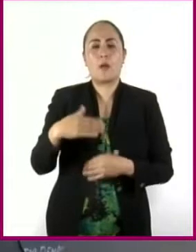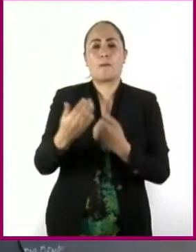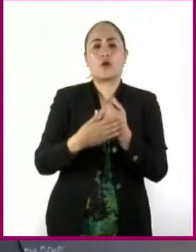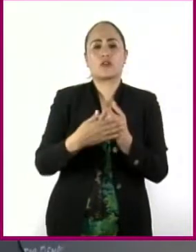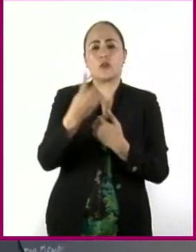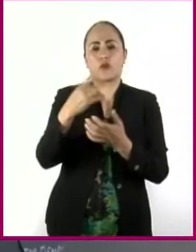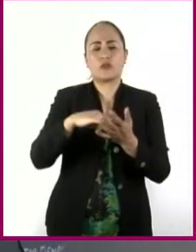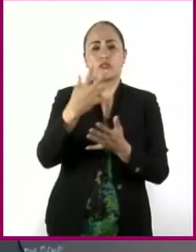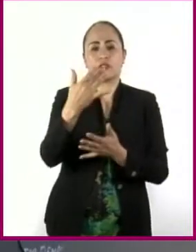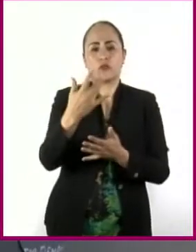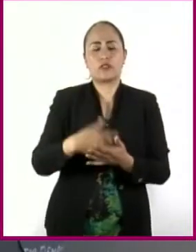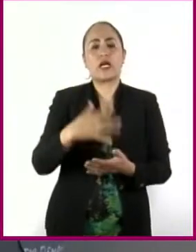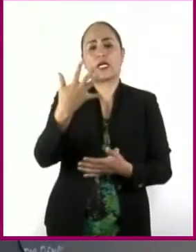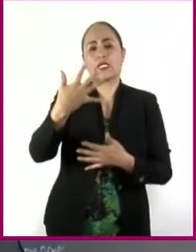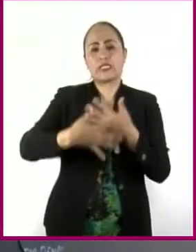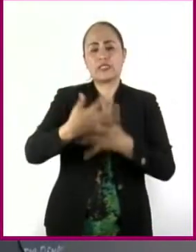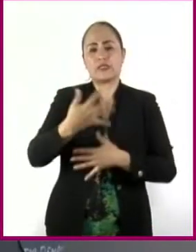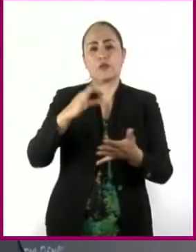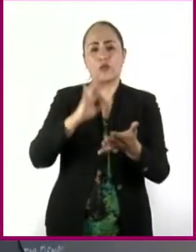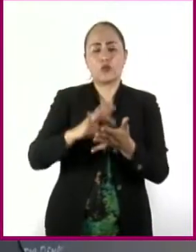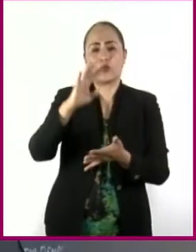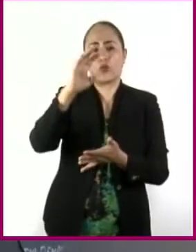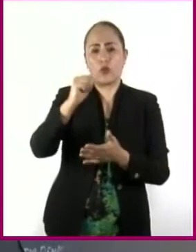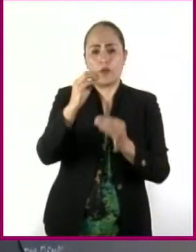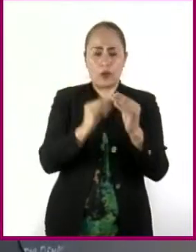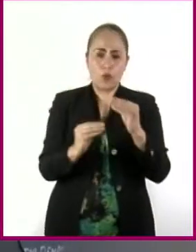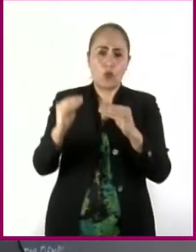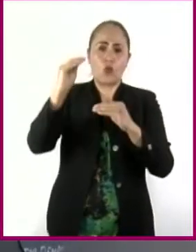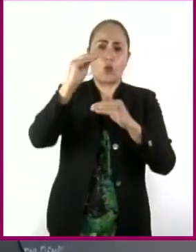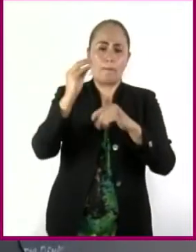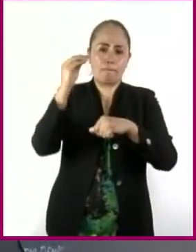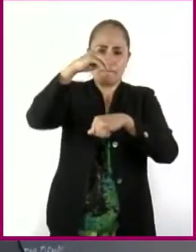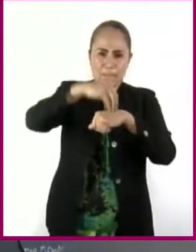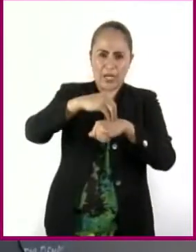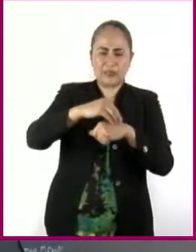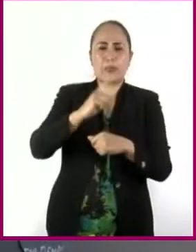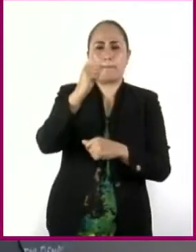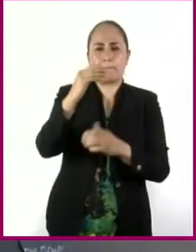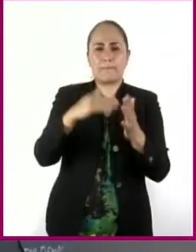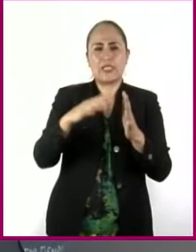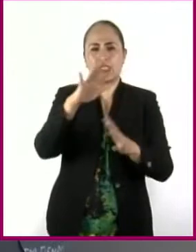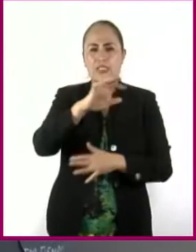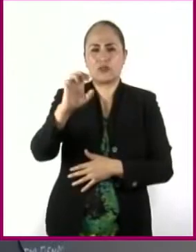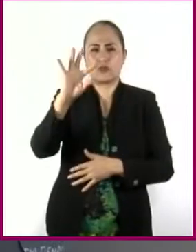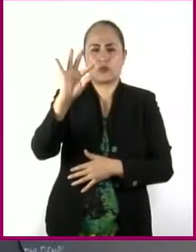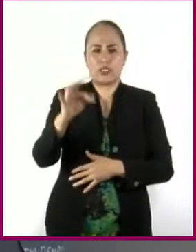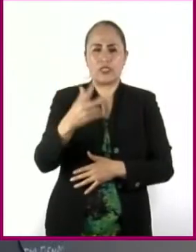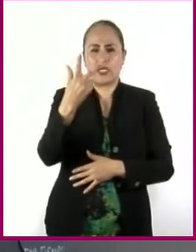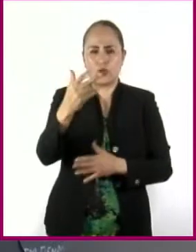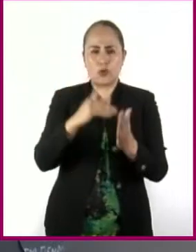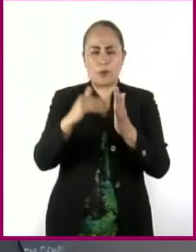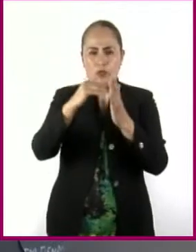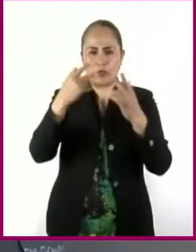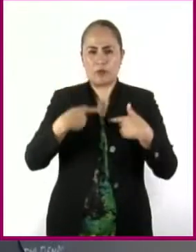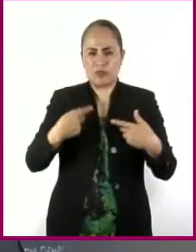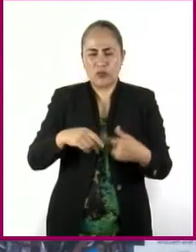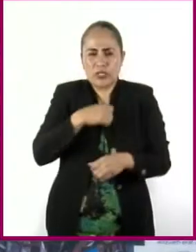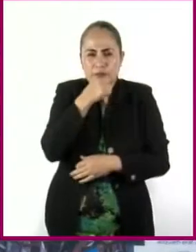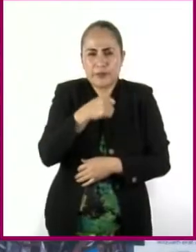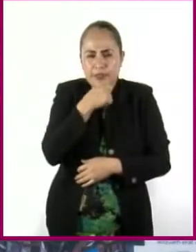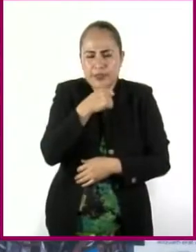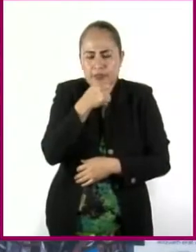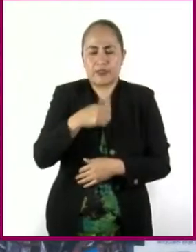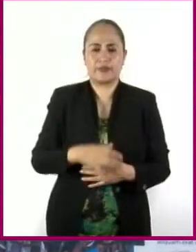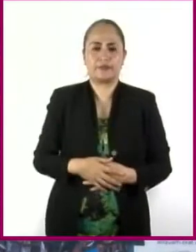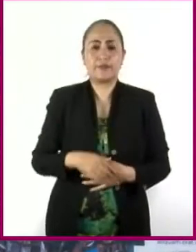2050 es que habrá 15.9% más, es decir, habrá 1.548 millones de personas adultas mayores.